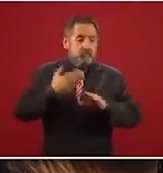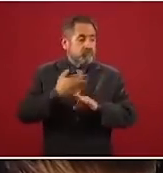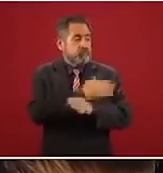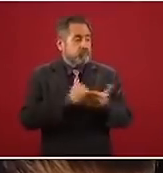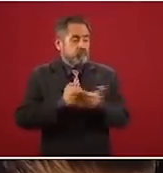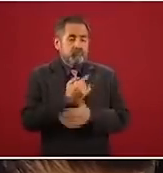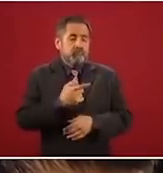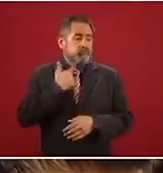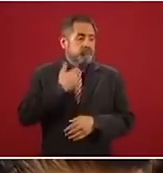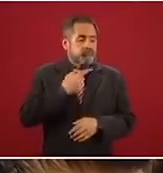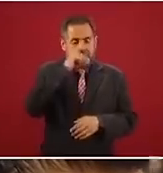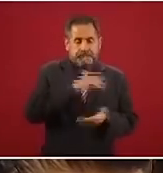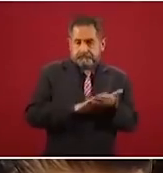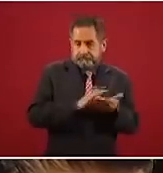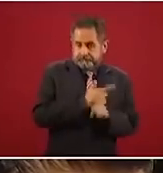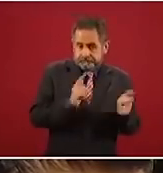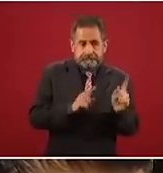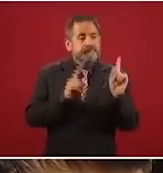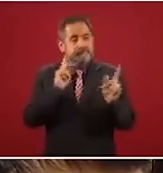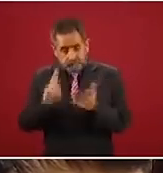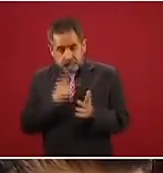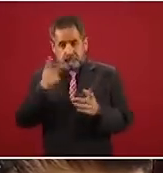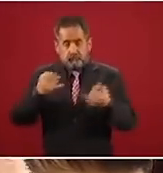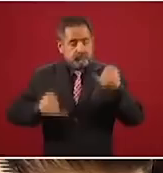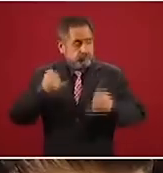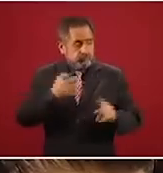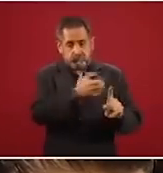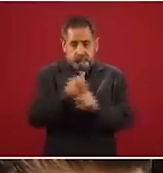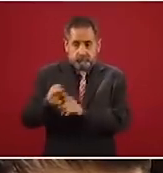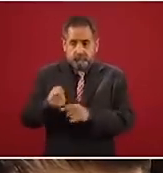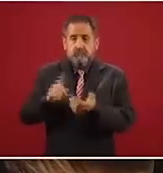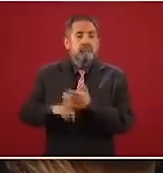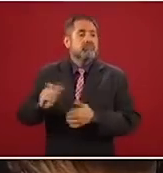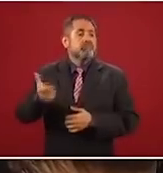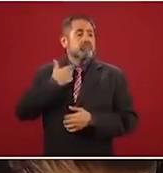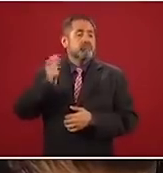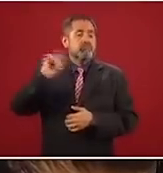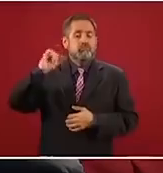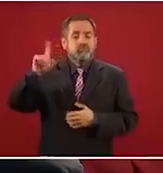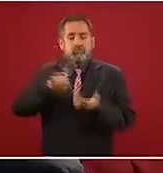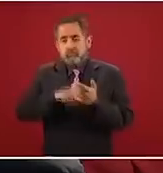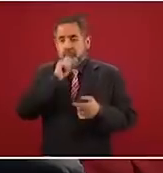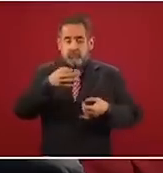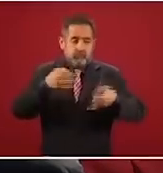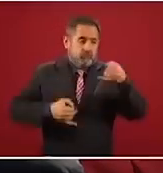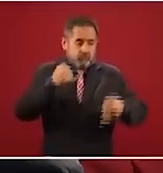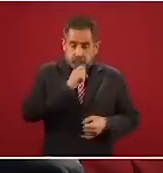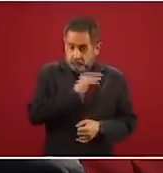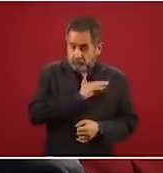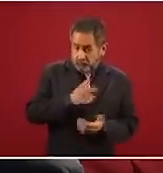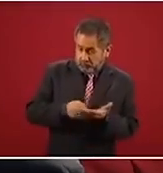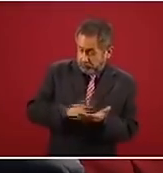juzgados antes y si los funcionarios que estuvieran en proceso anterior podrían ser también juzgados. Sí,